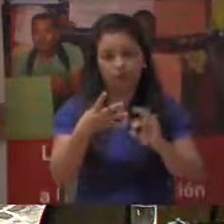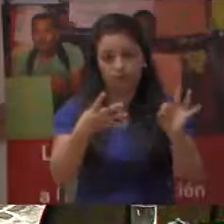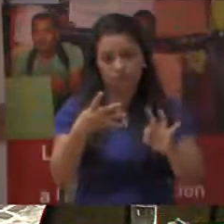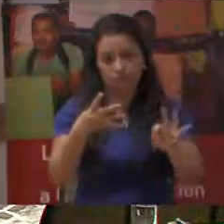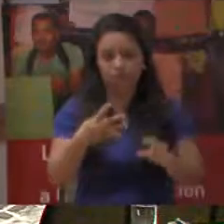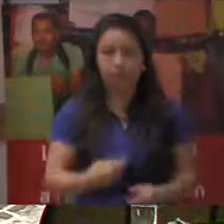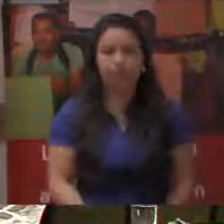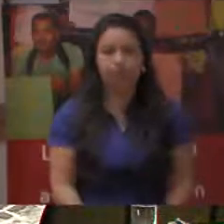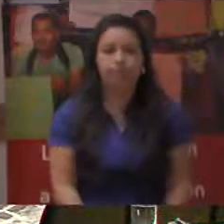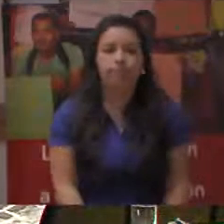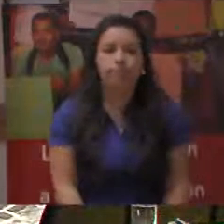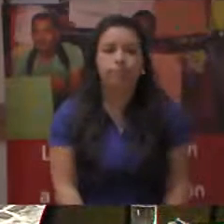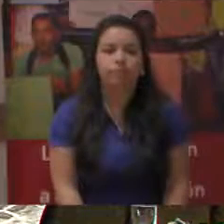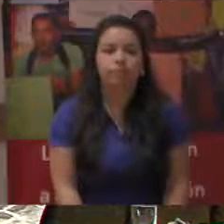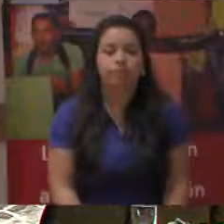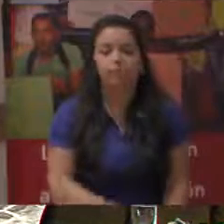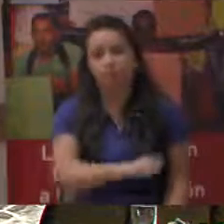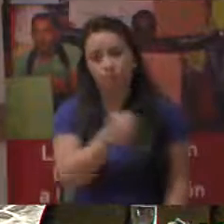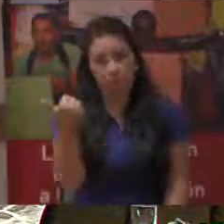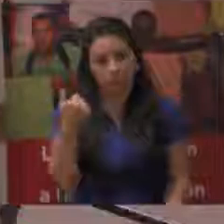0%. Una más.